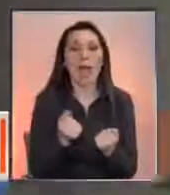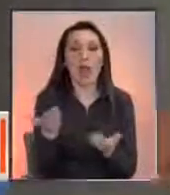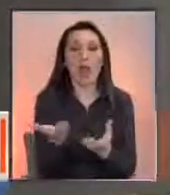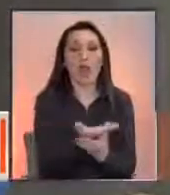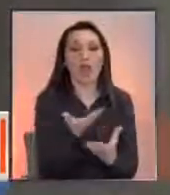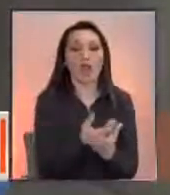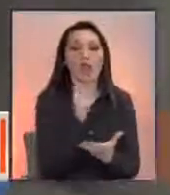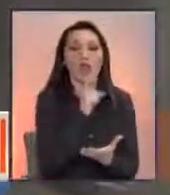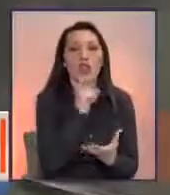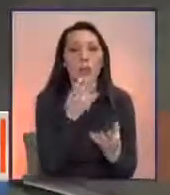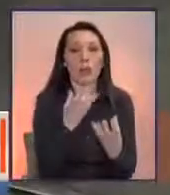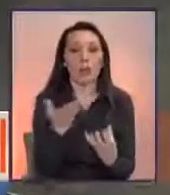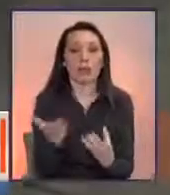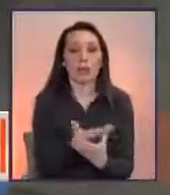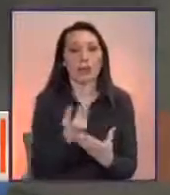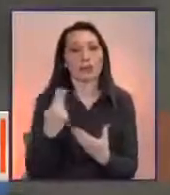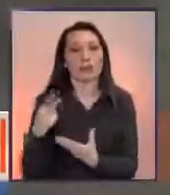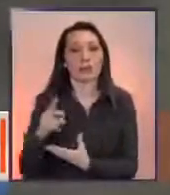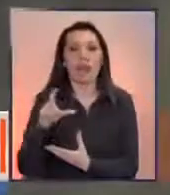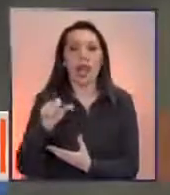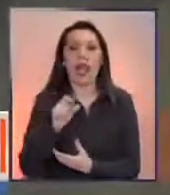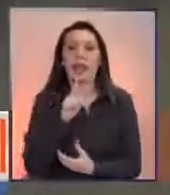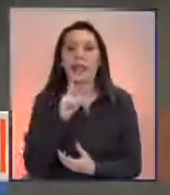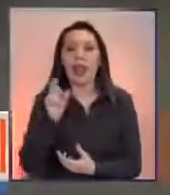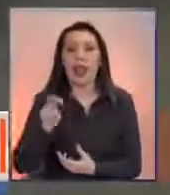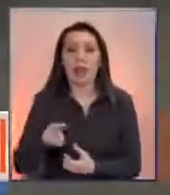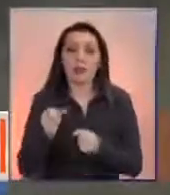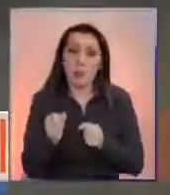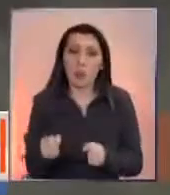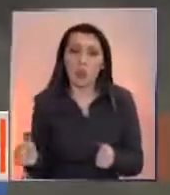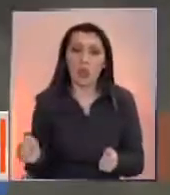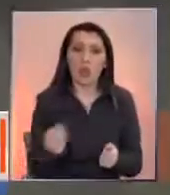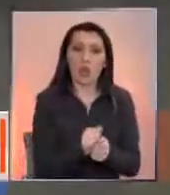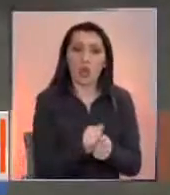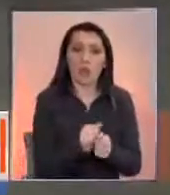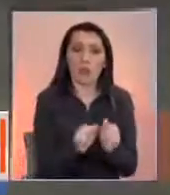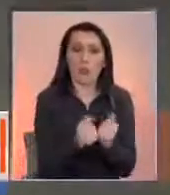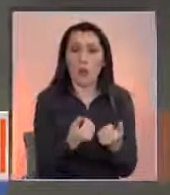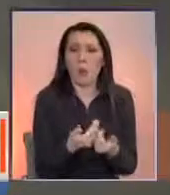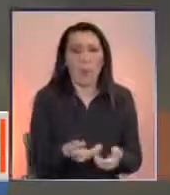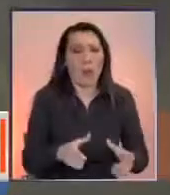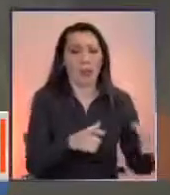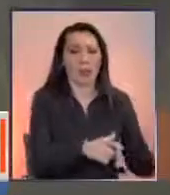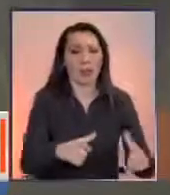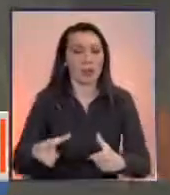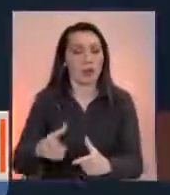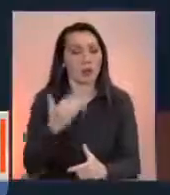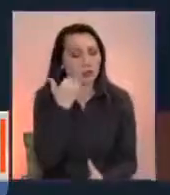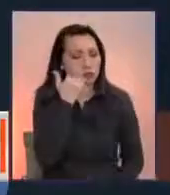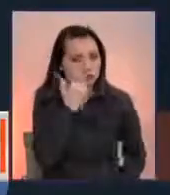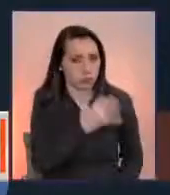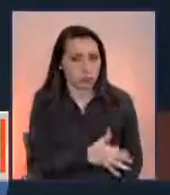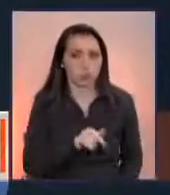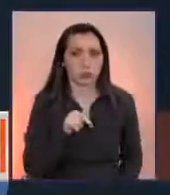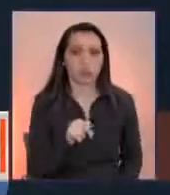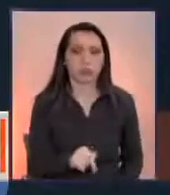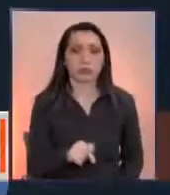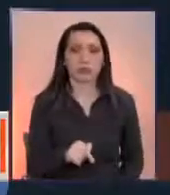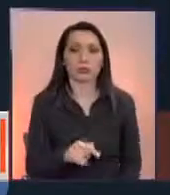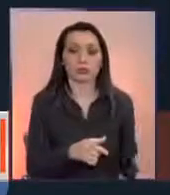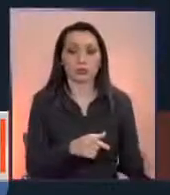hablábamos antes, que es típico catalán, ¿ya? Que esto lo puedes acompañar con cualquier plato, es muy sabroso. Este es